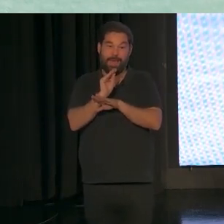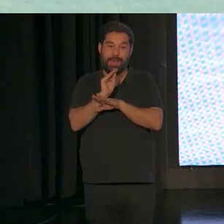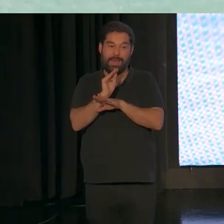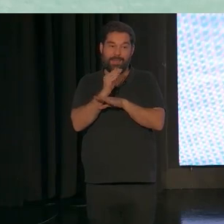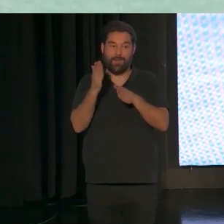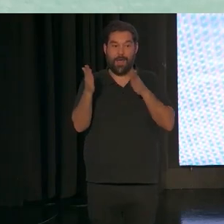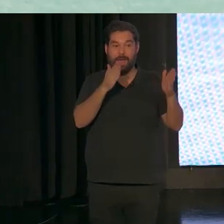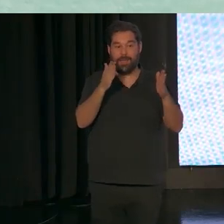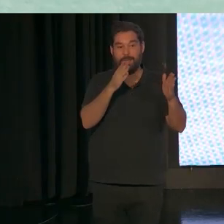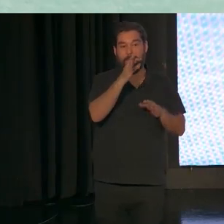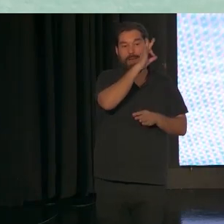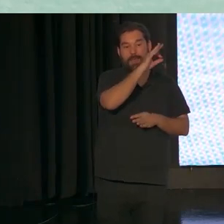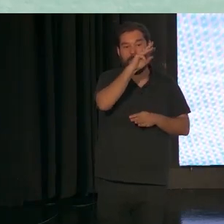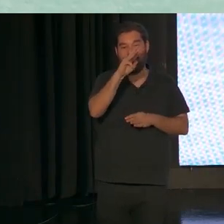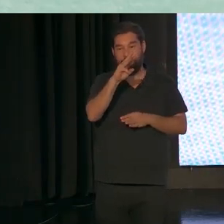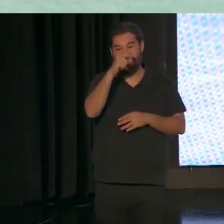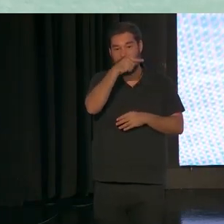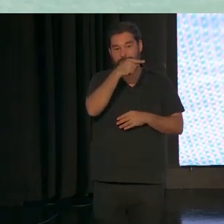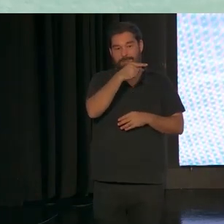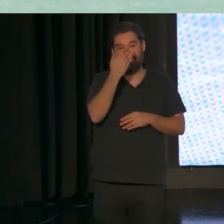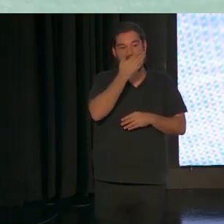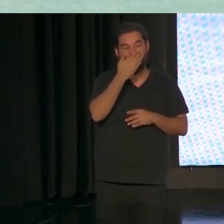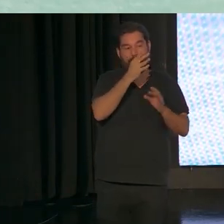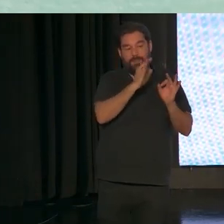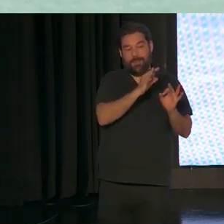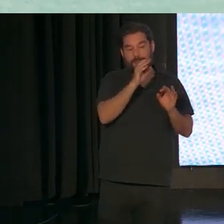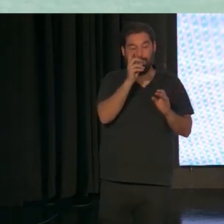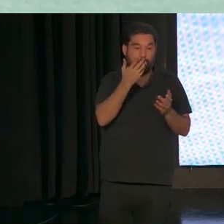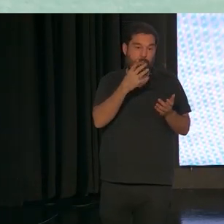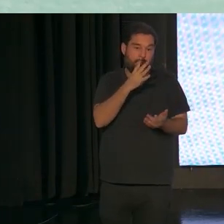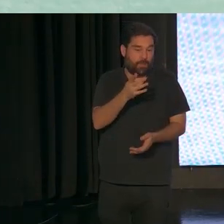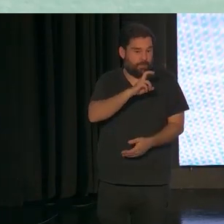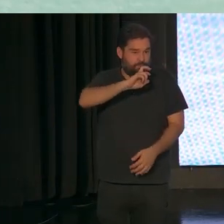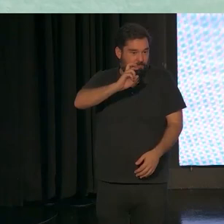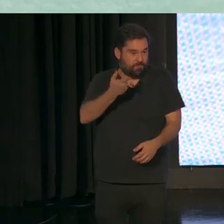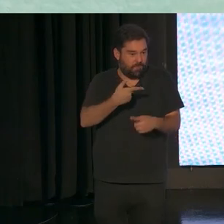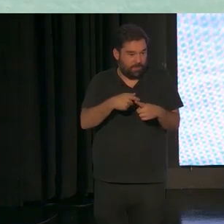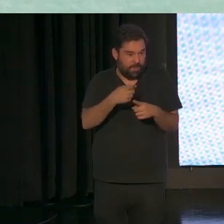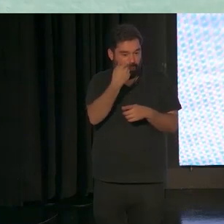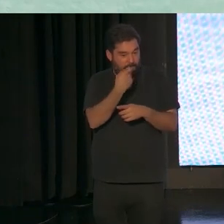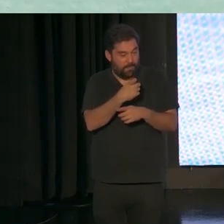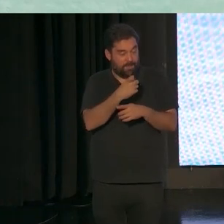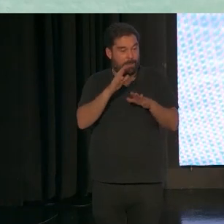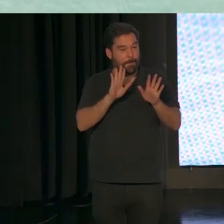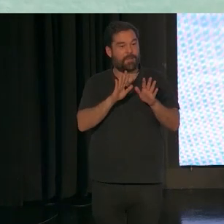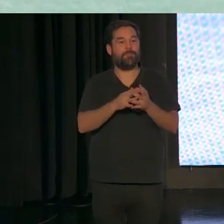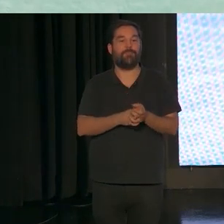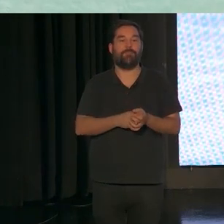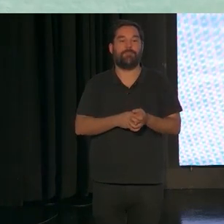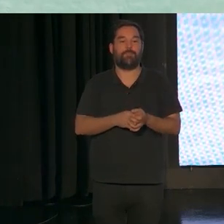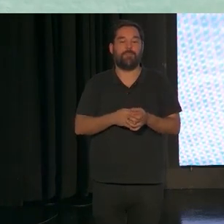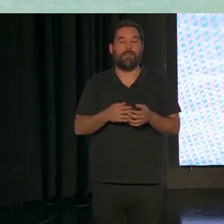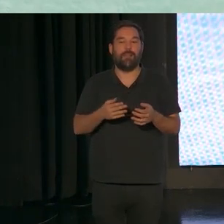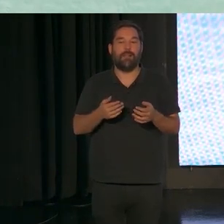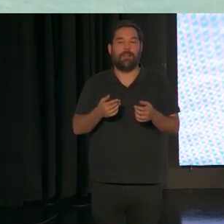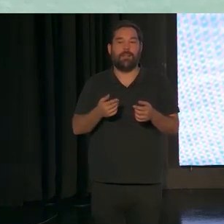03 algo típicamente escolar Porque necesitamos otra cosa eh Pero bueno en todo caso